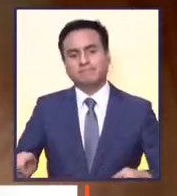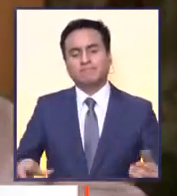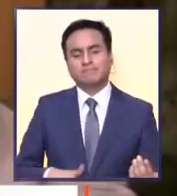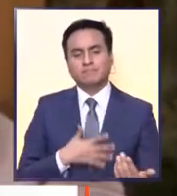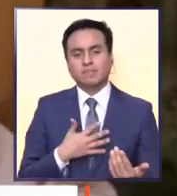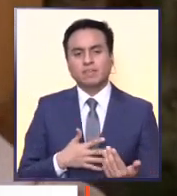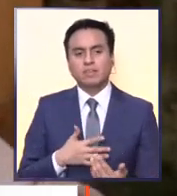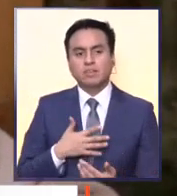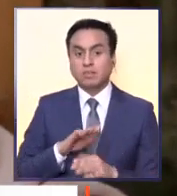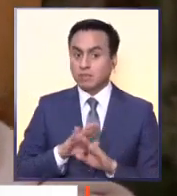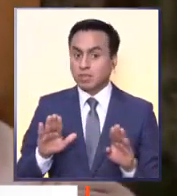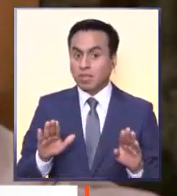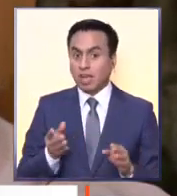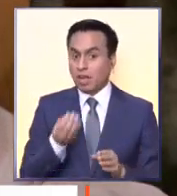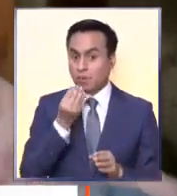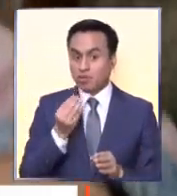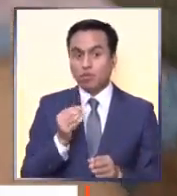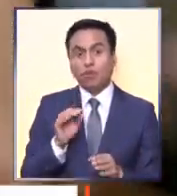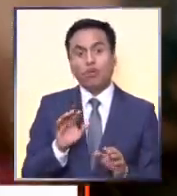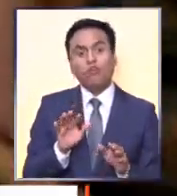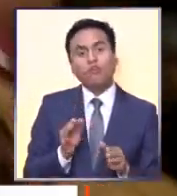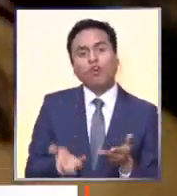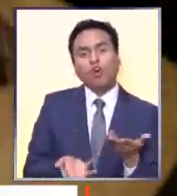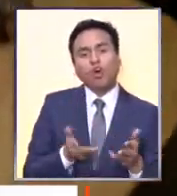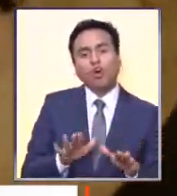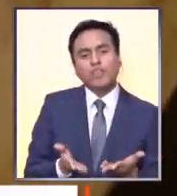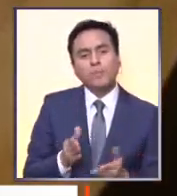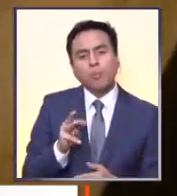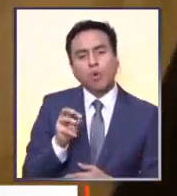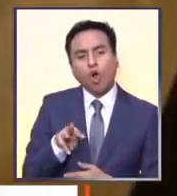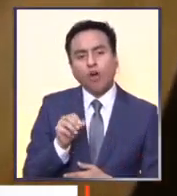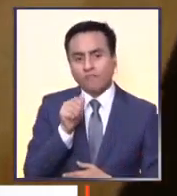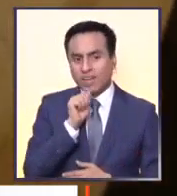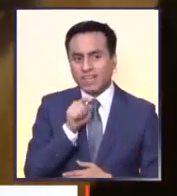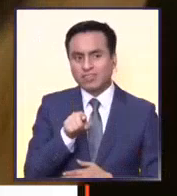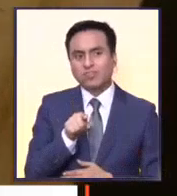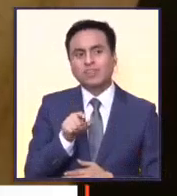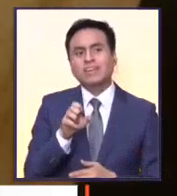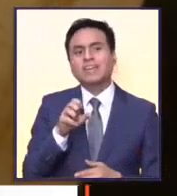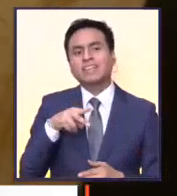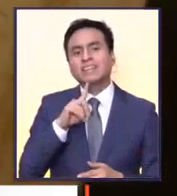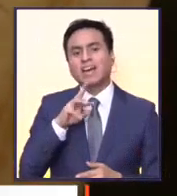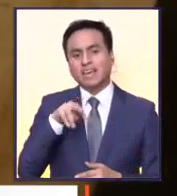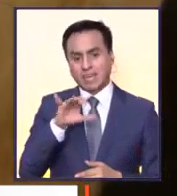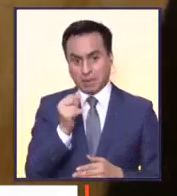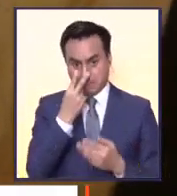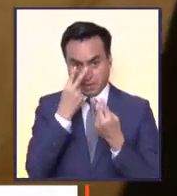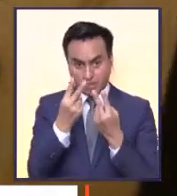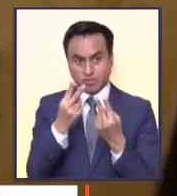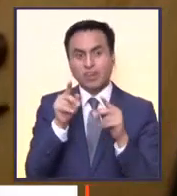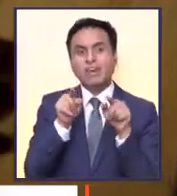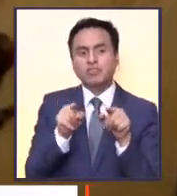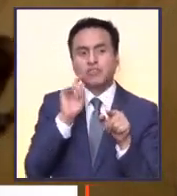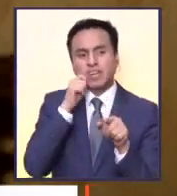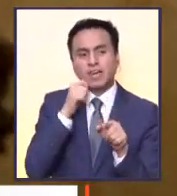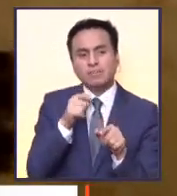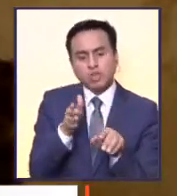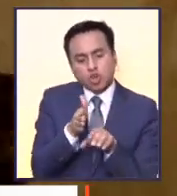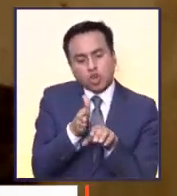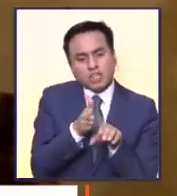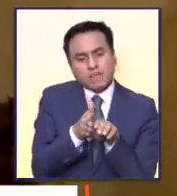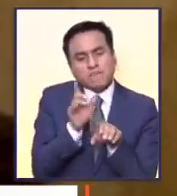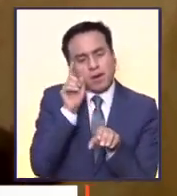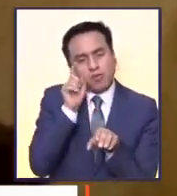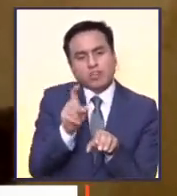No hemos terminado nuestro almuerzo en Fogón de Momo. Falta ahora esta entraña, miren por favor. Este sí que es uno de mis cortes favoritos,